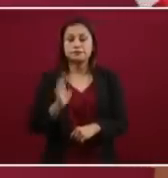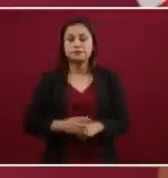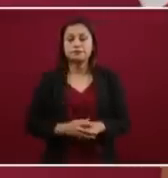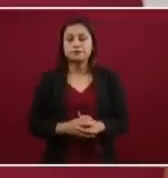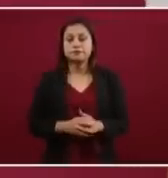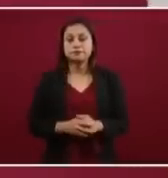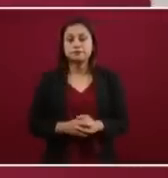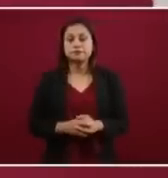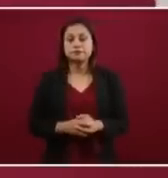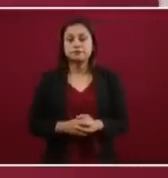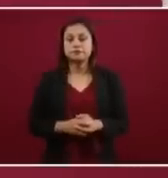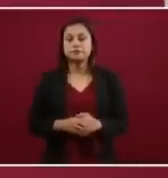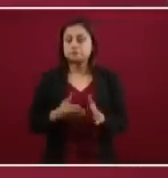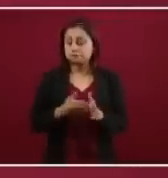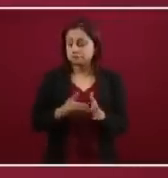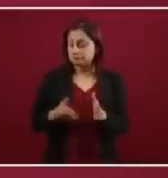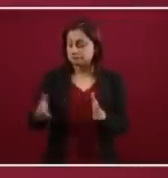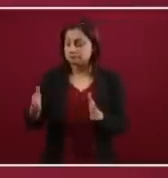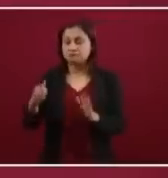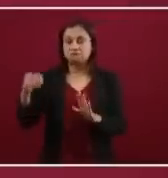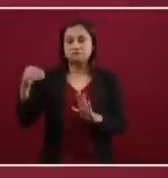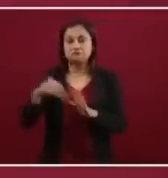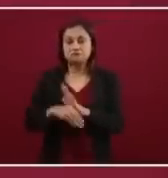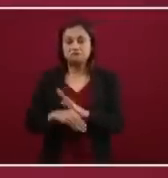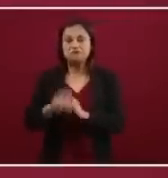en las tasas de interés,